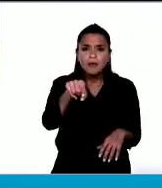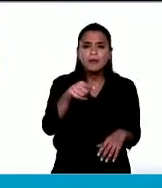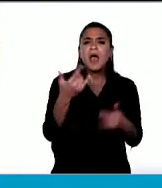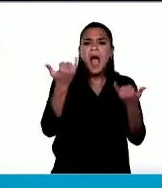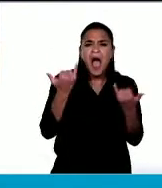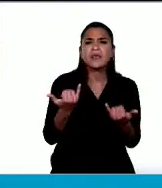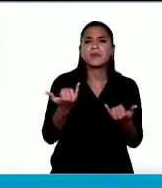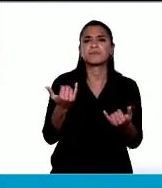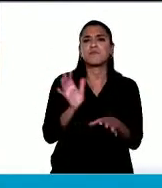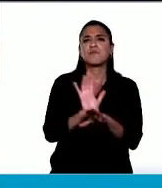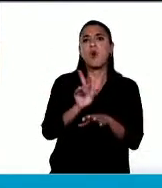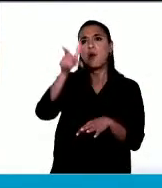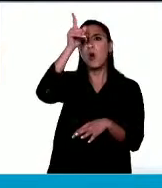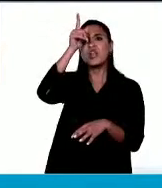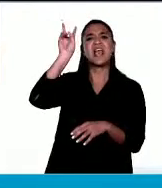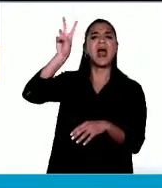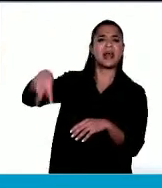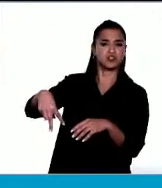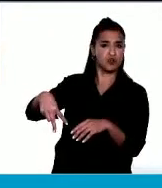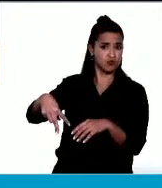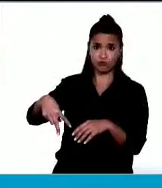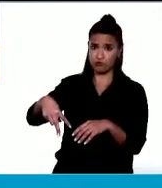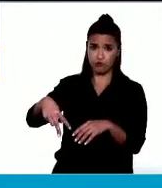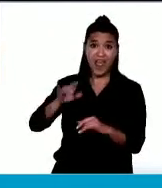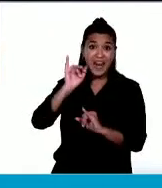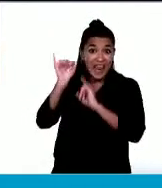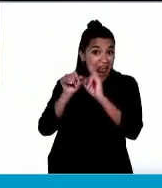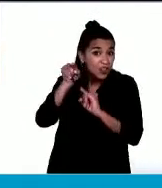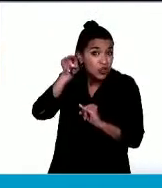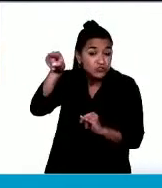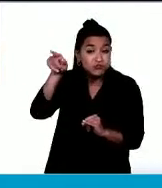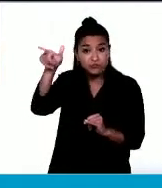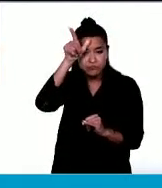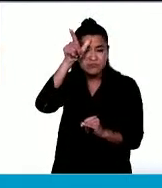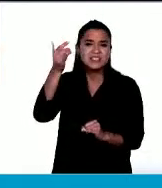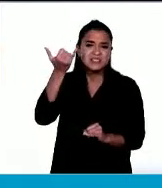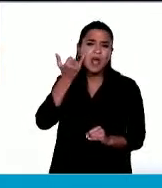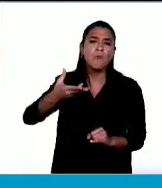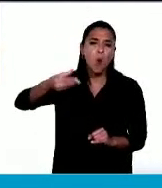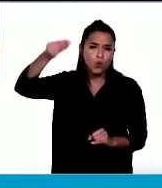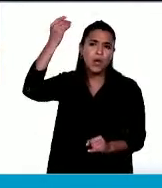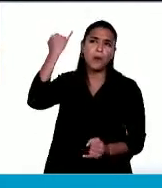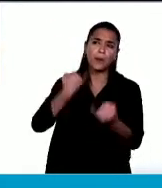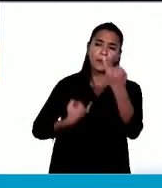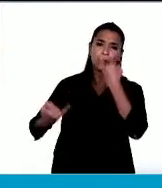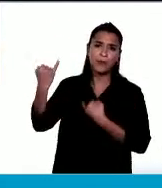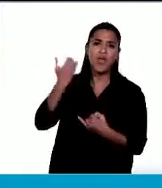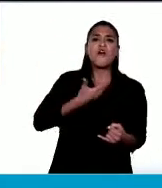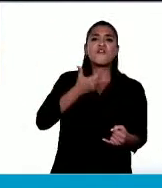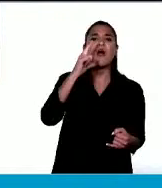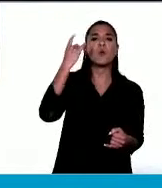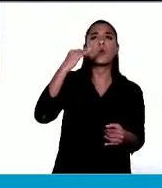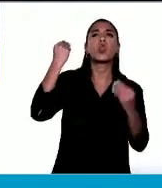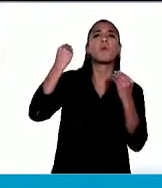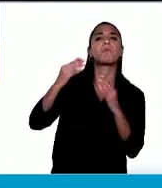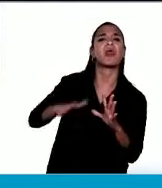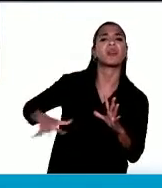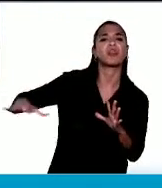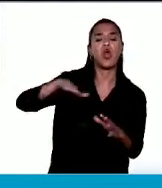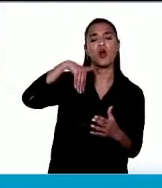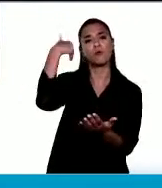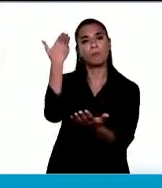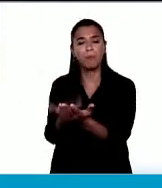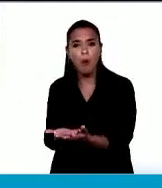versiones policiales. Esos relatos que tantas veces hemos escuchado, que Facundo se perdió, que se extravió, que se